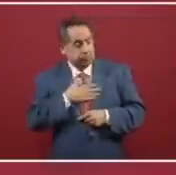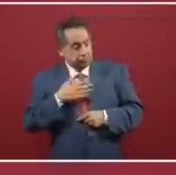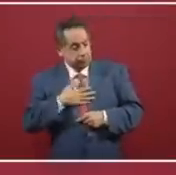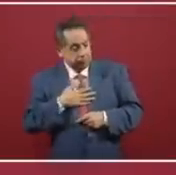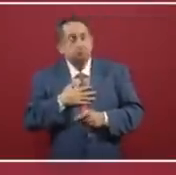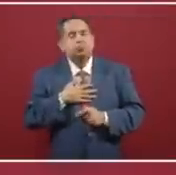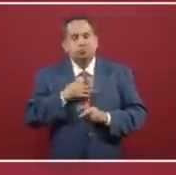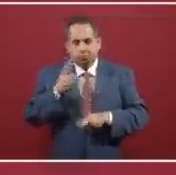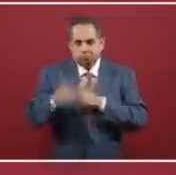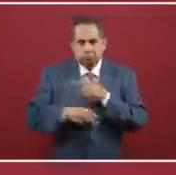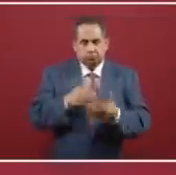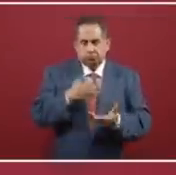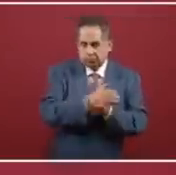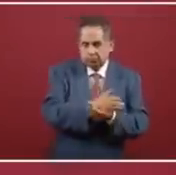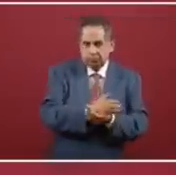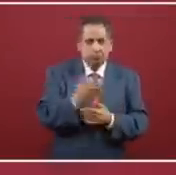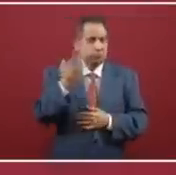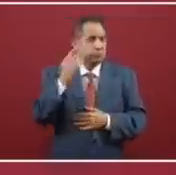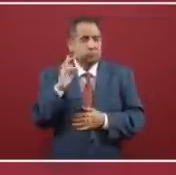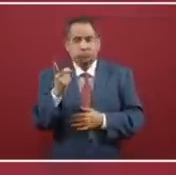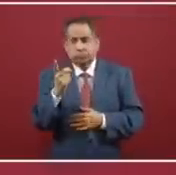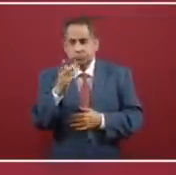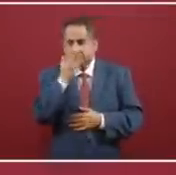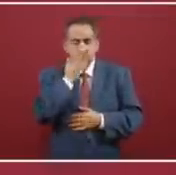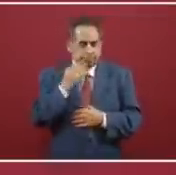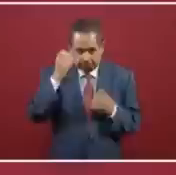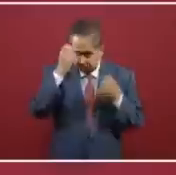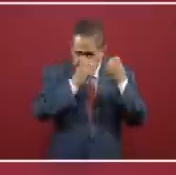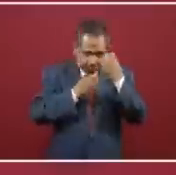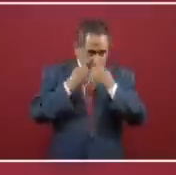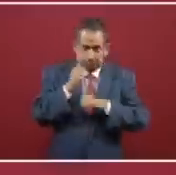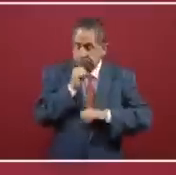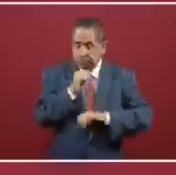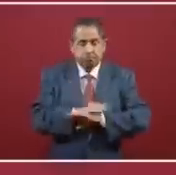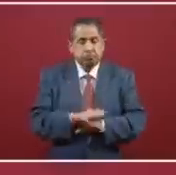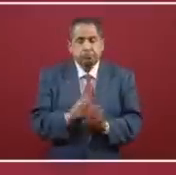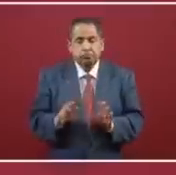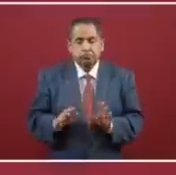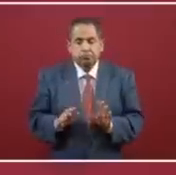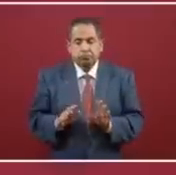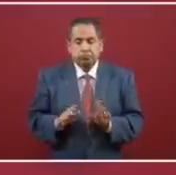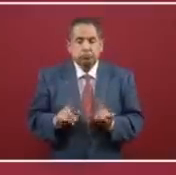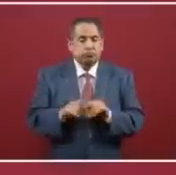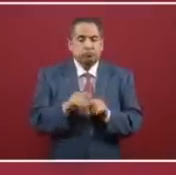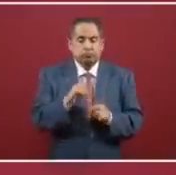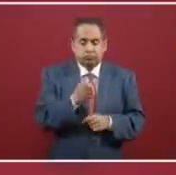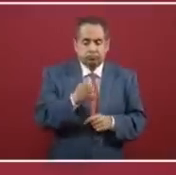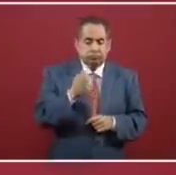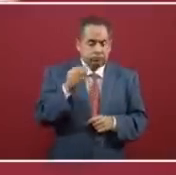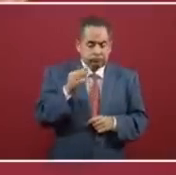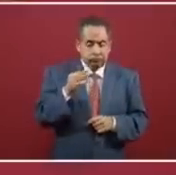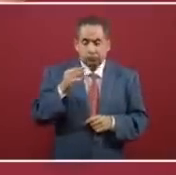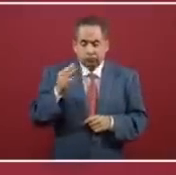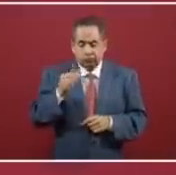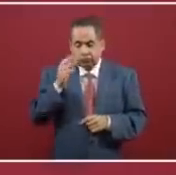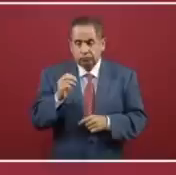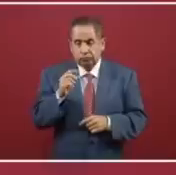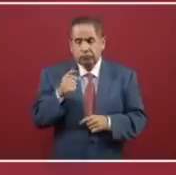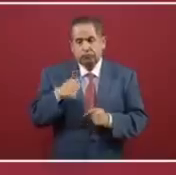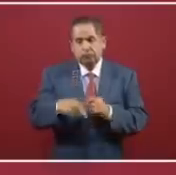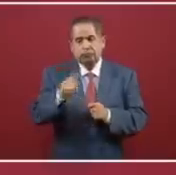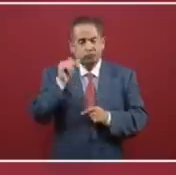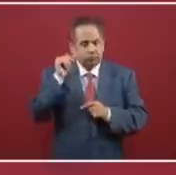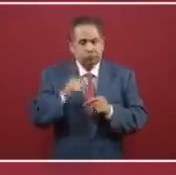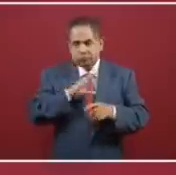en diciembre no tuvimos verificaciones verificamos enero febrero marzo y bueno ya